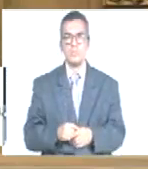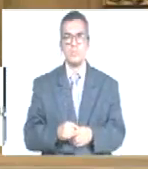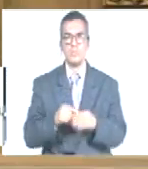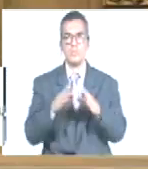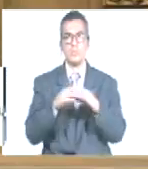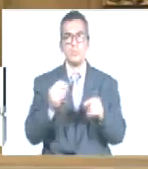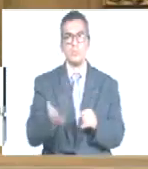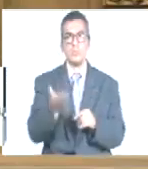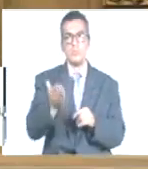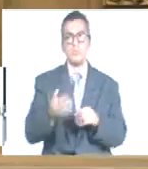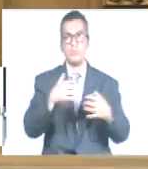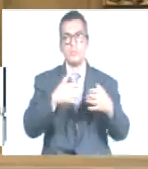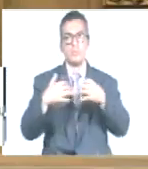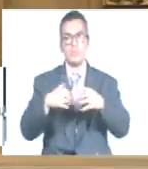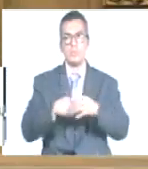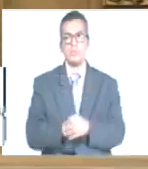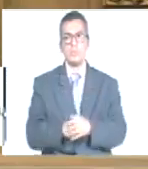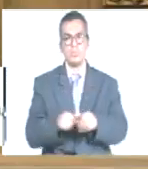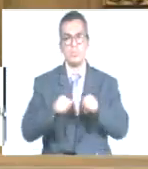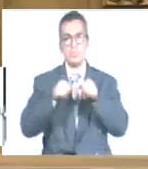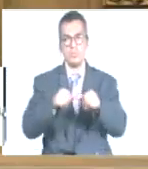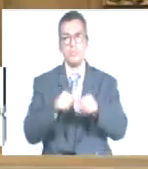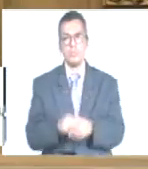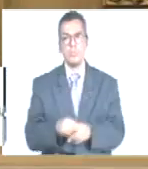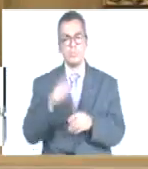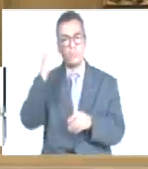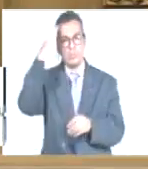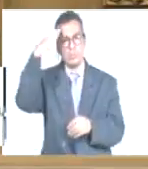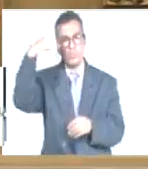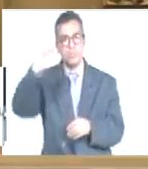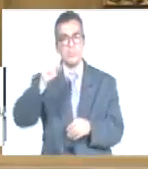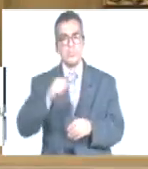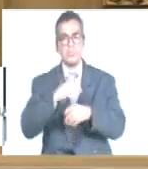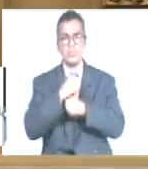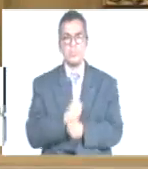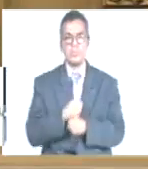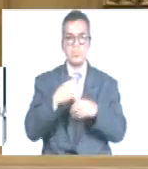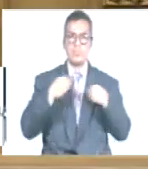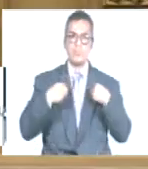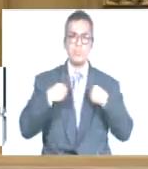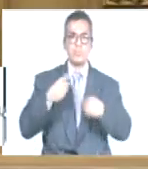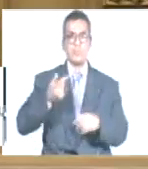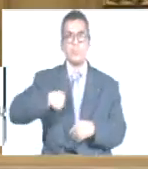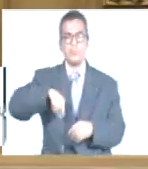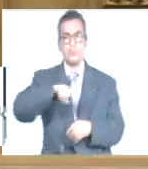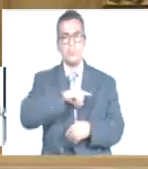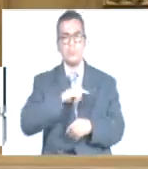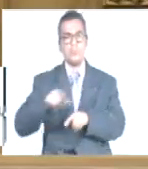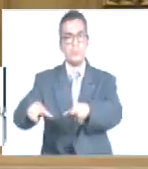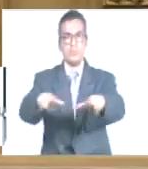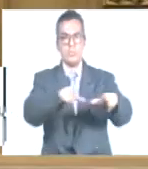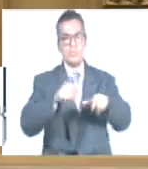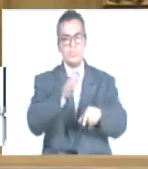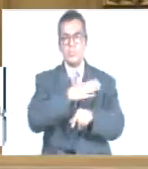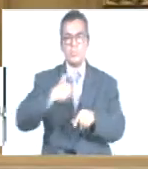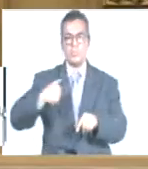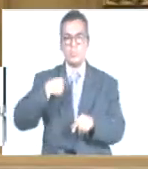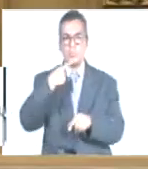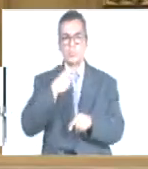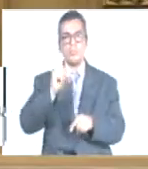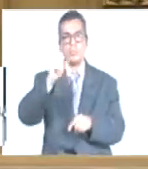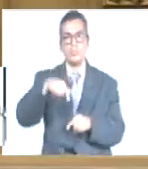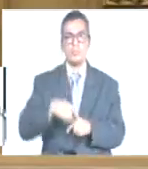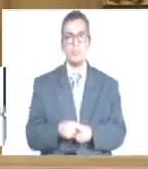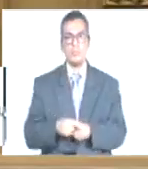más importante, luchan por mantener los sueños y la esperanza viva. Nosotros desde este espacio queremos decirle